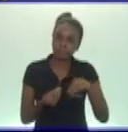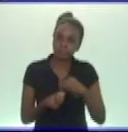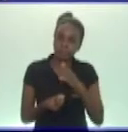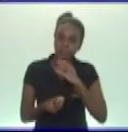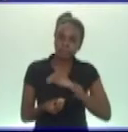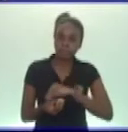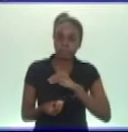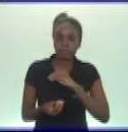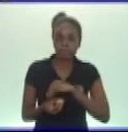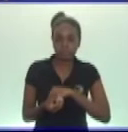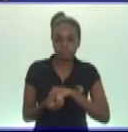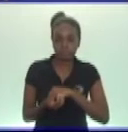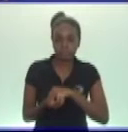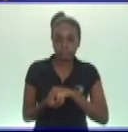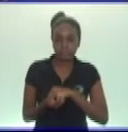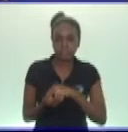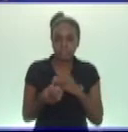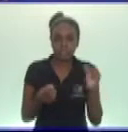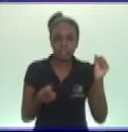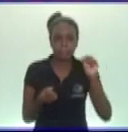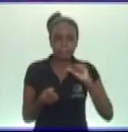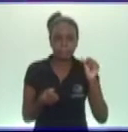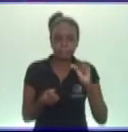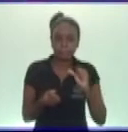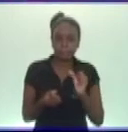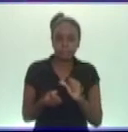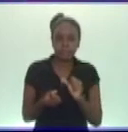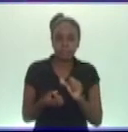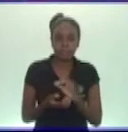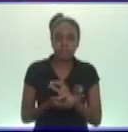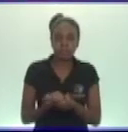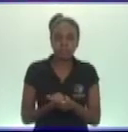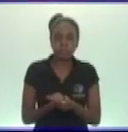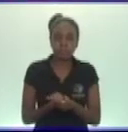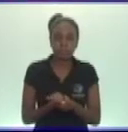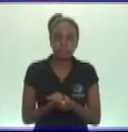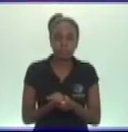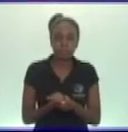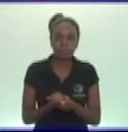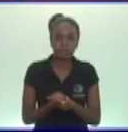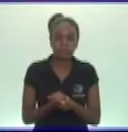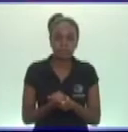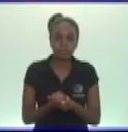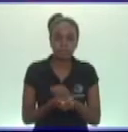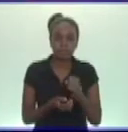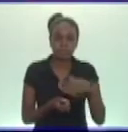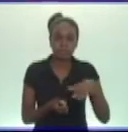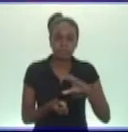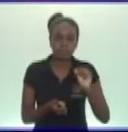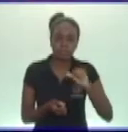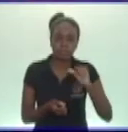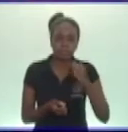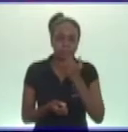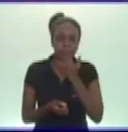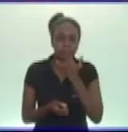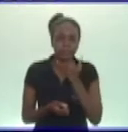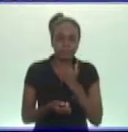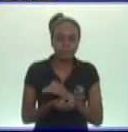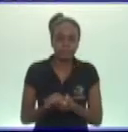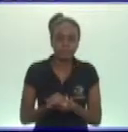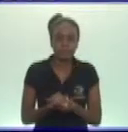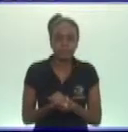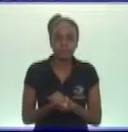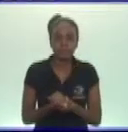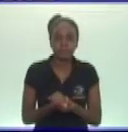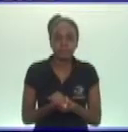sentirse en un medio adverso, en un medio hostil, en un medio que propiamente le es contrario. Otra de